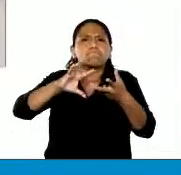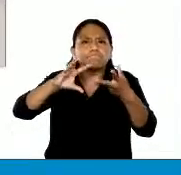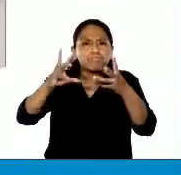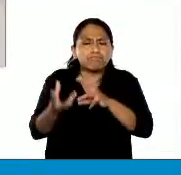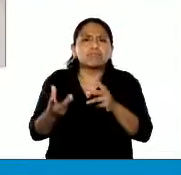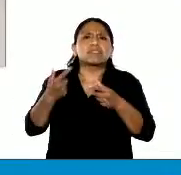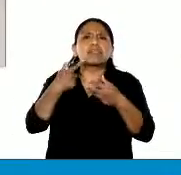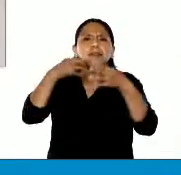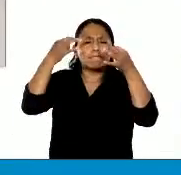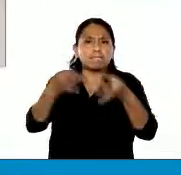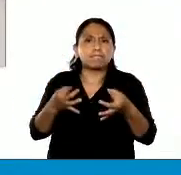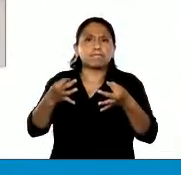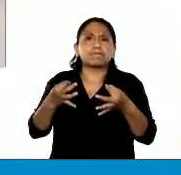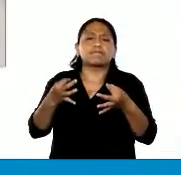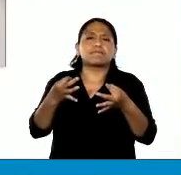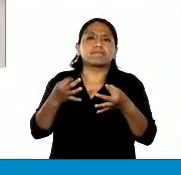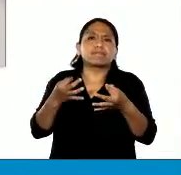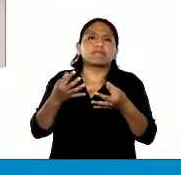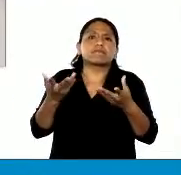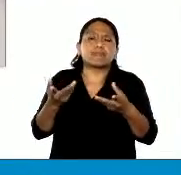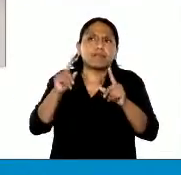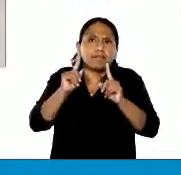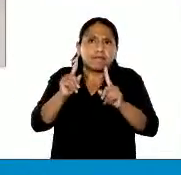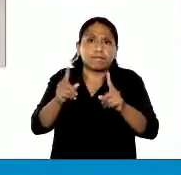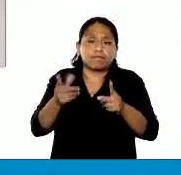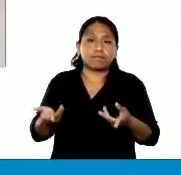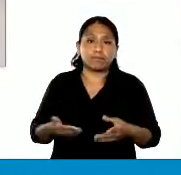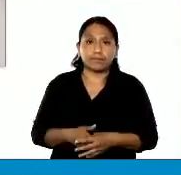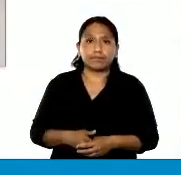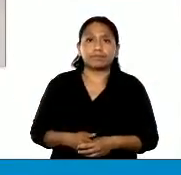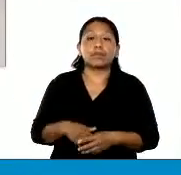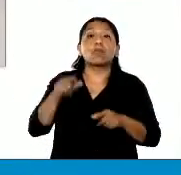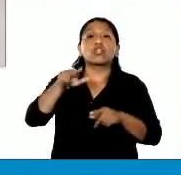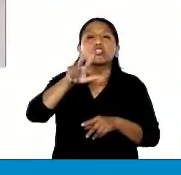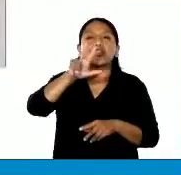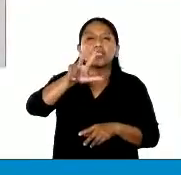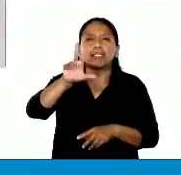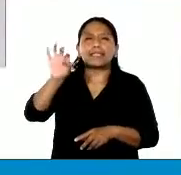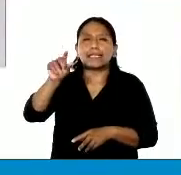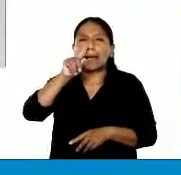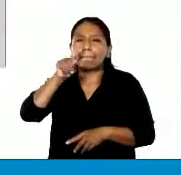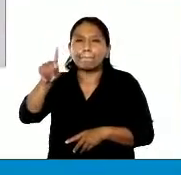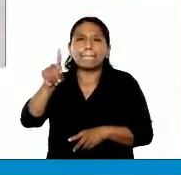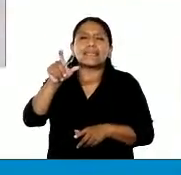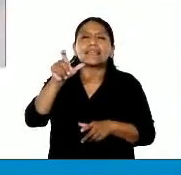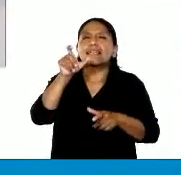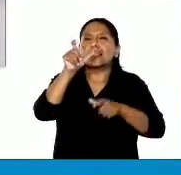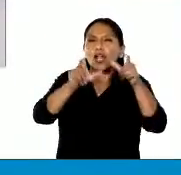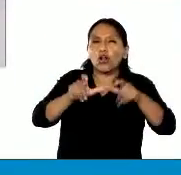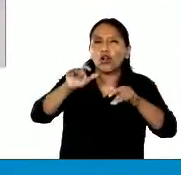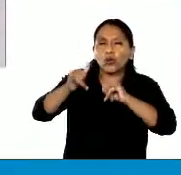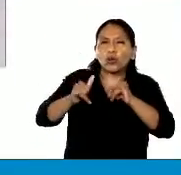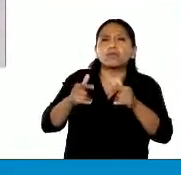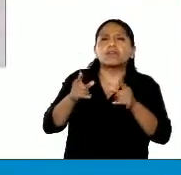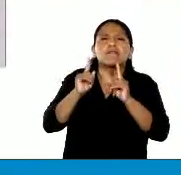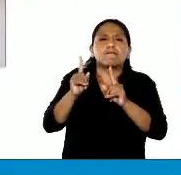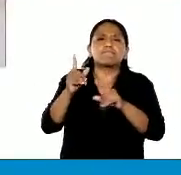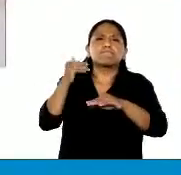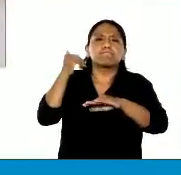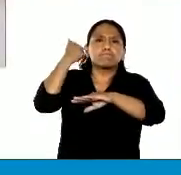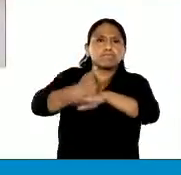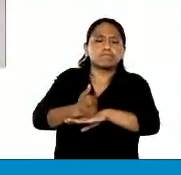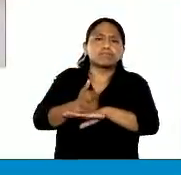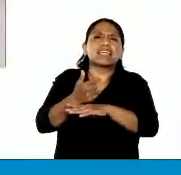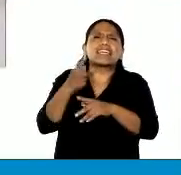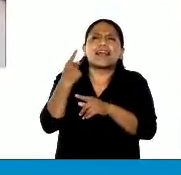las amplias mayorías, sigue más vigente que nunca. Por eso, los 30.000 y toda esa generación están presentes en cada una de